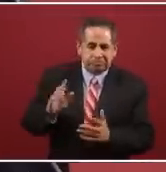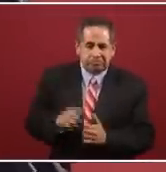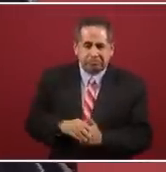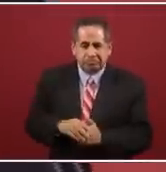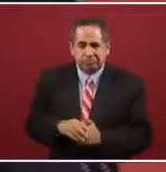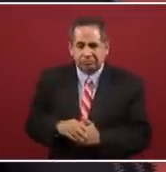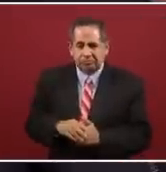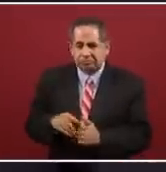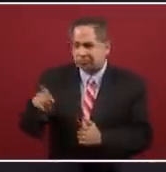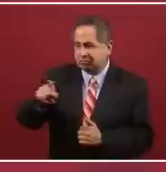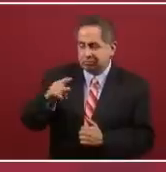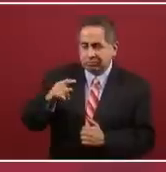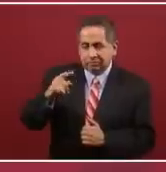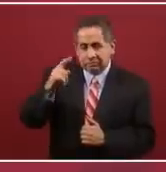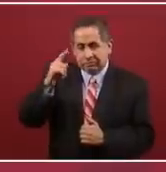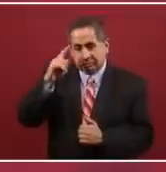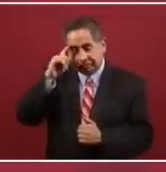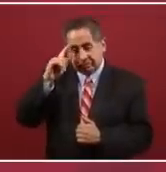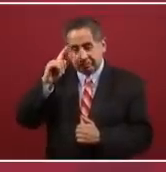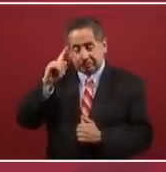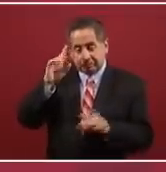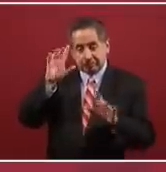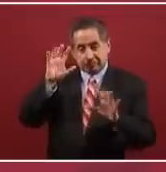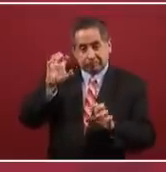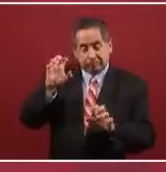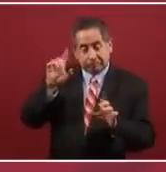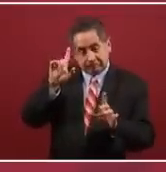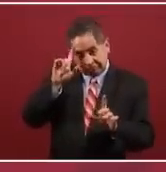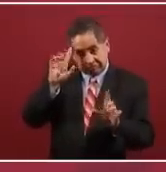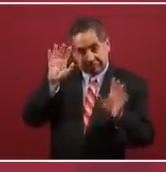va a afectar la llegada de inversión